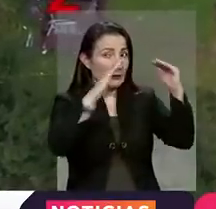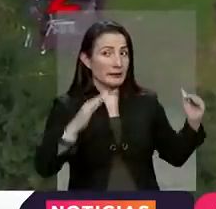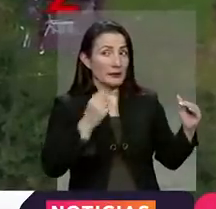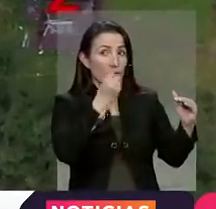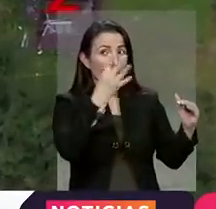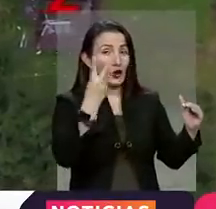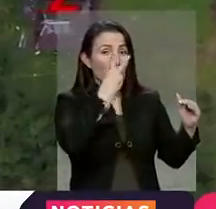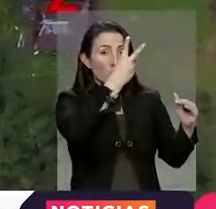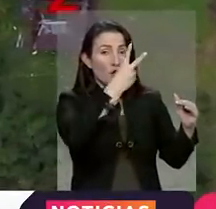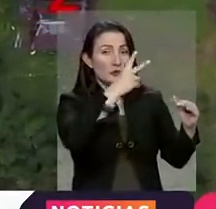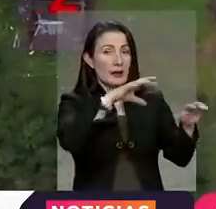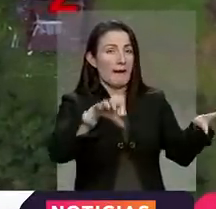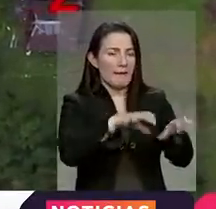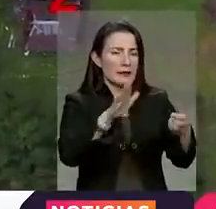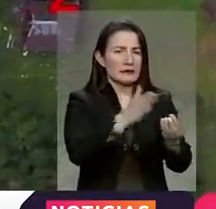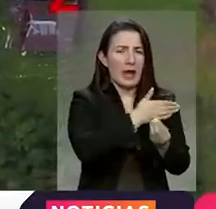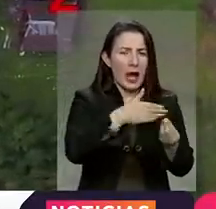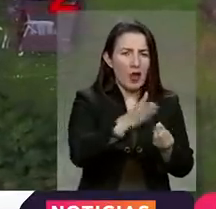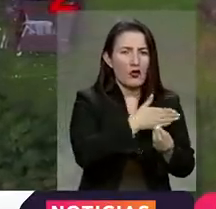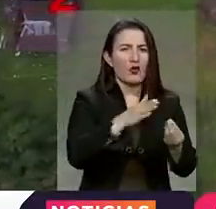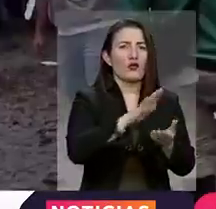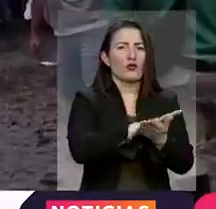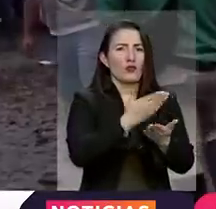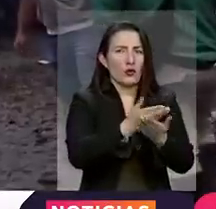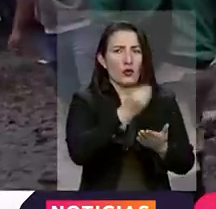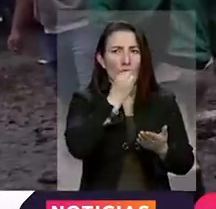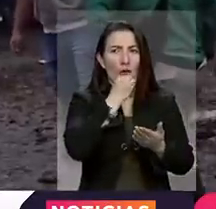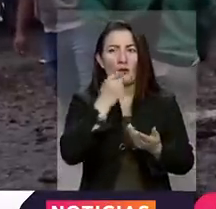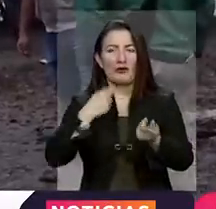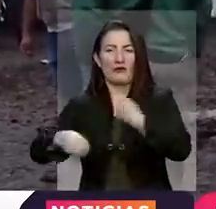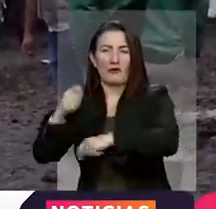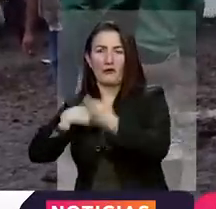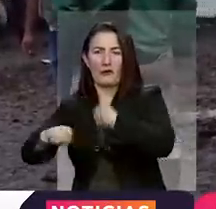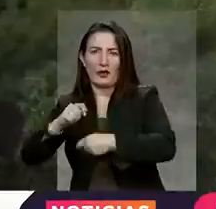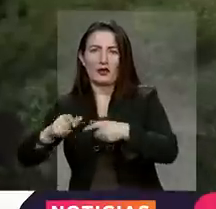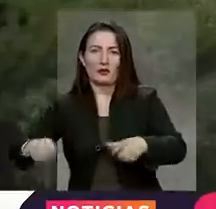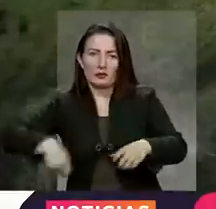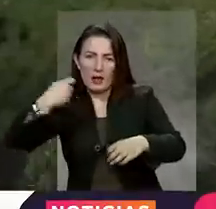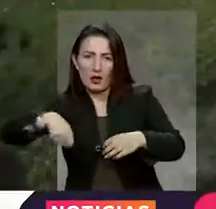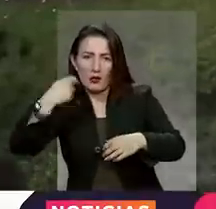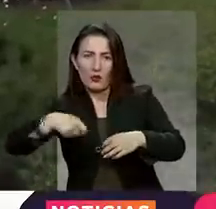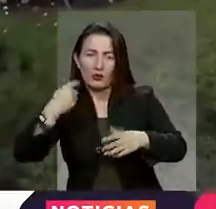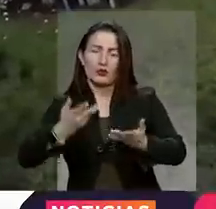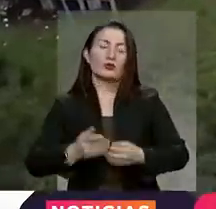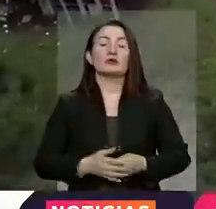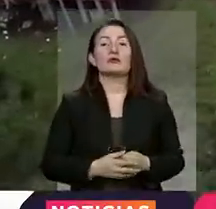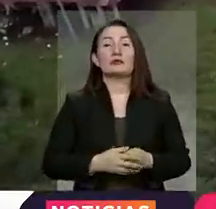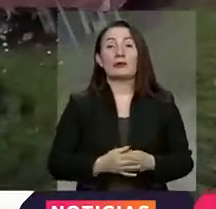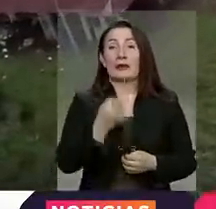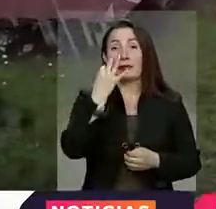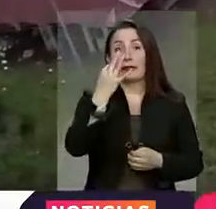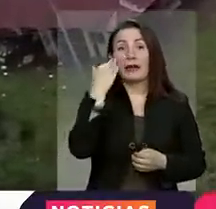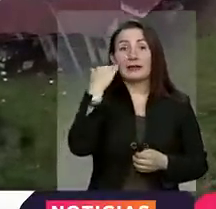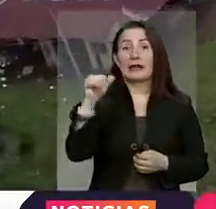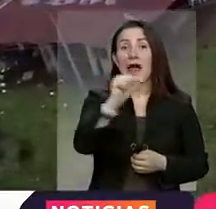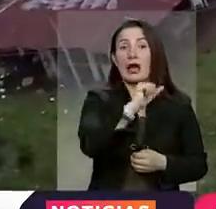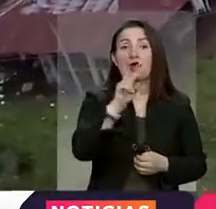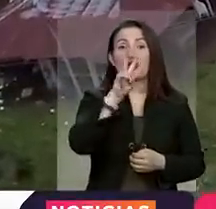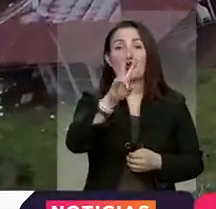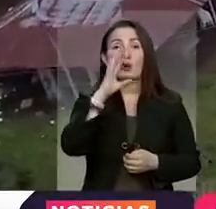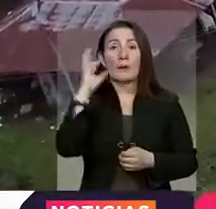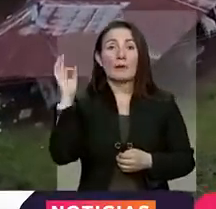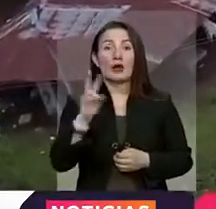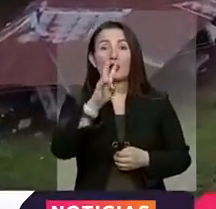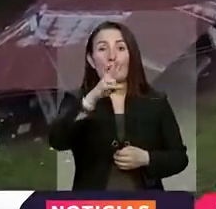número 2, se hicieron asados. Y en el punto número 3 vendieron fritos y sancocho. 3 mujeres, 2 hombres y